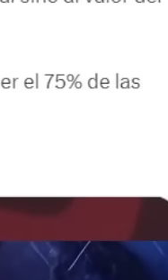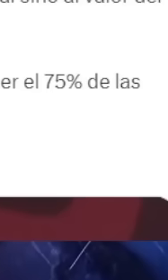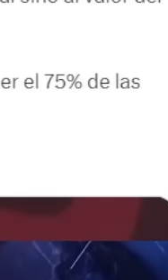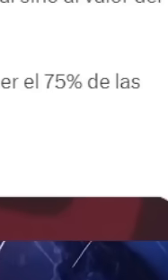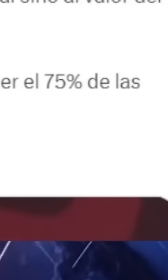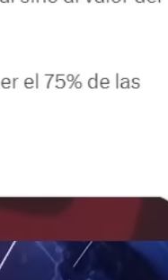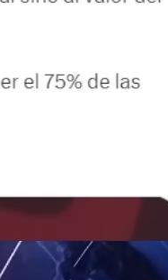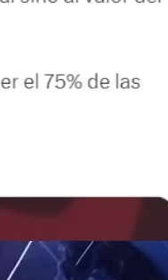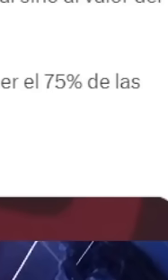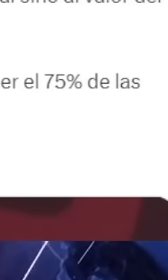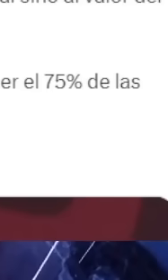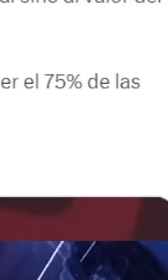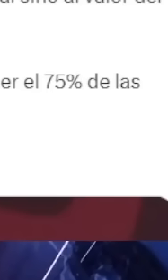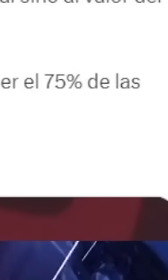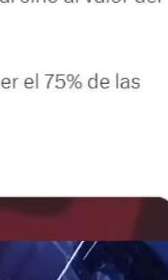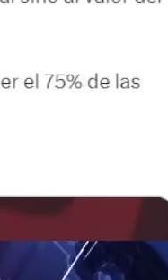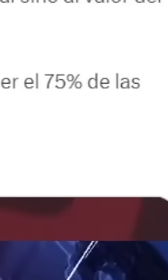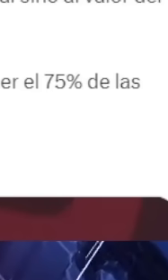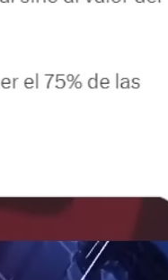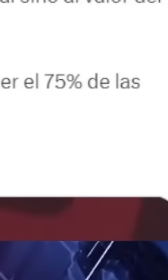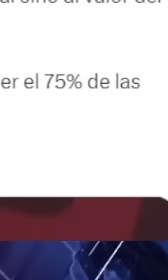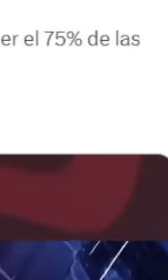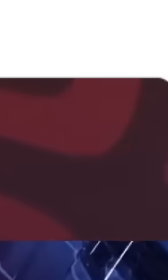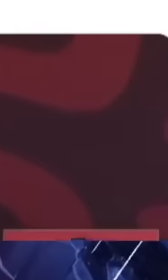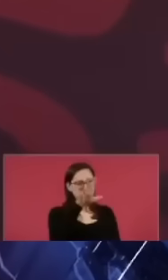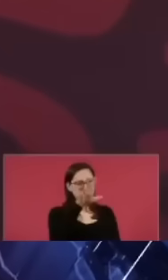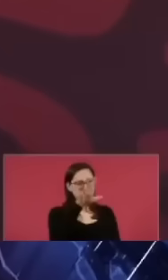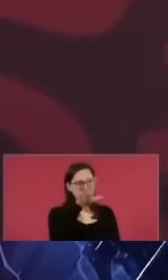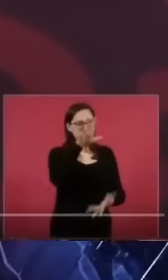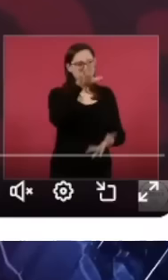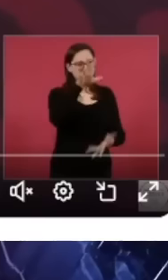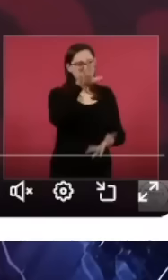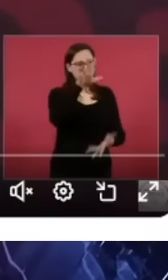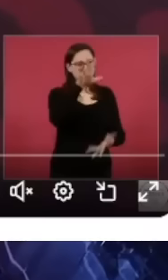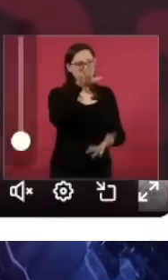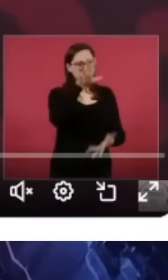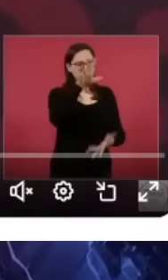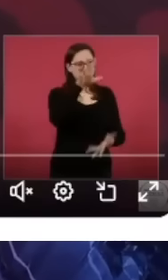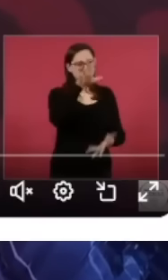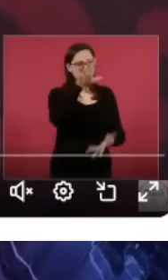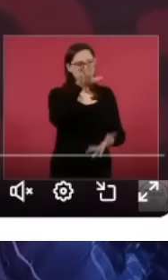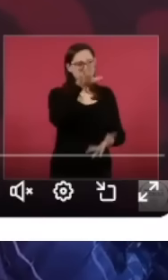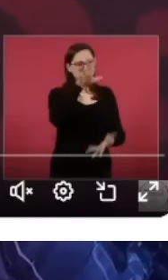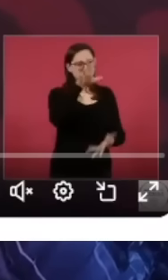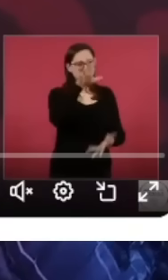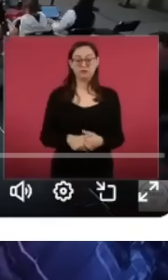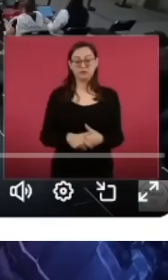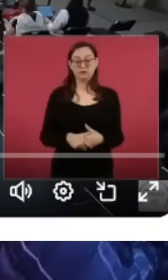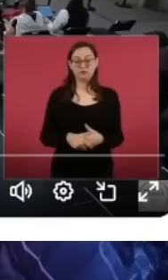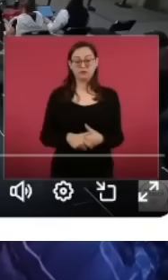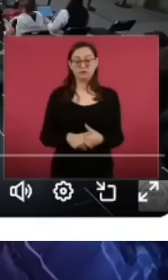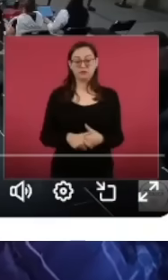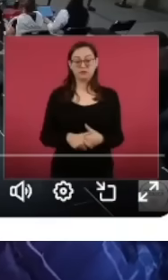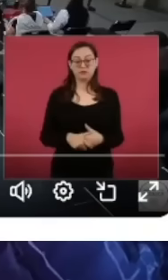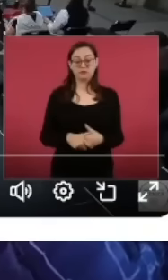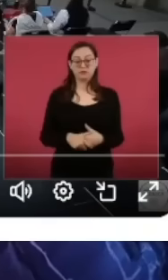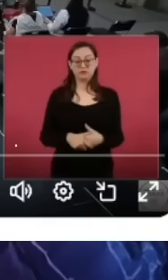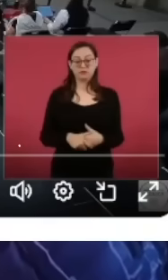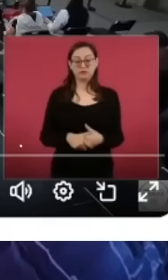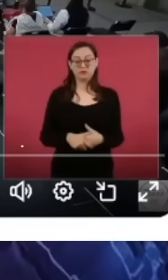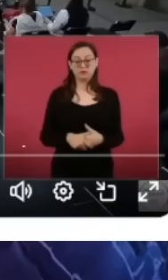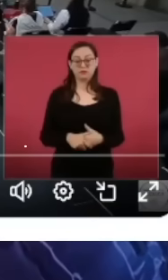votos no deben tener el 75 por de las curules basta de hipocresía Qué dice el presidente que hizo enojar tanto